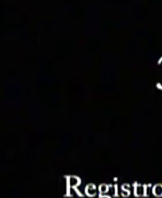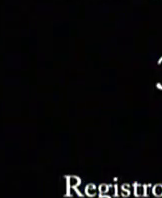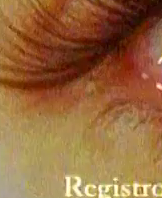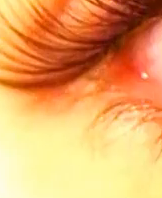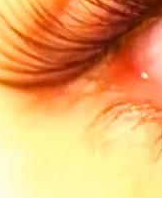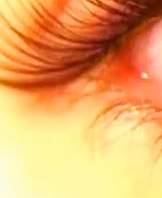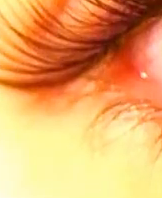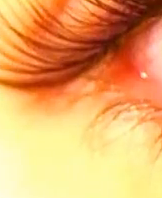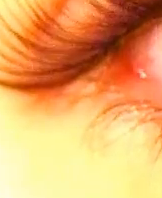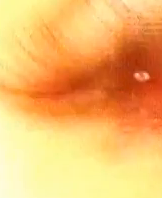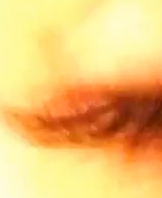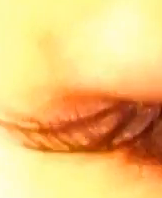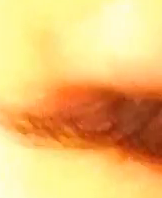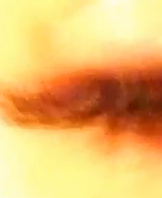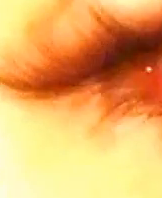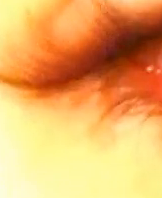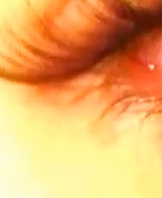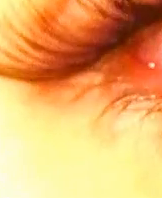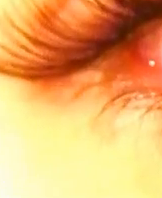320-698-7010.